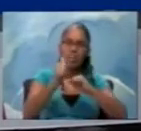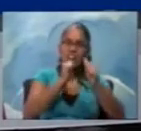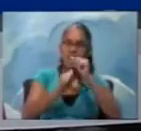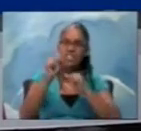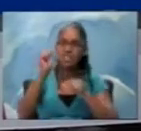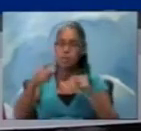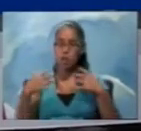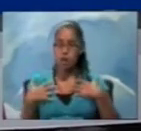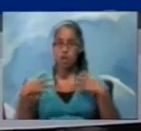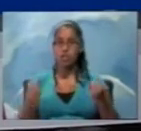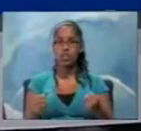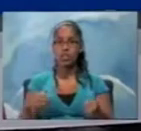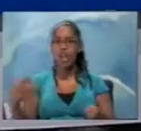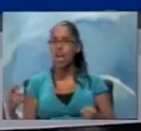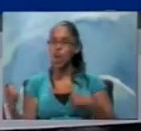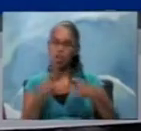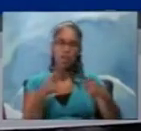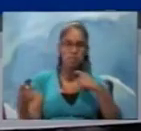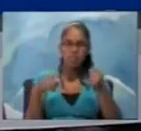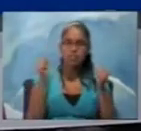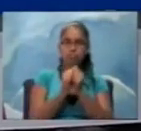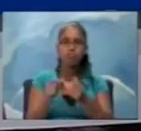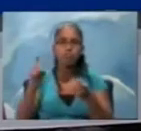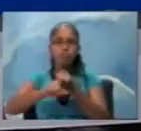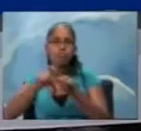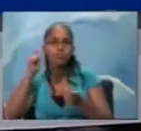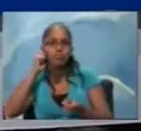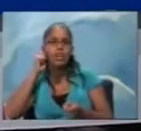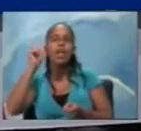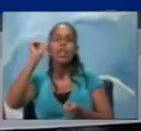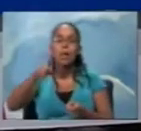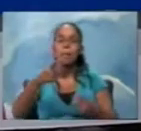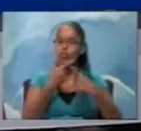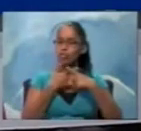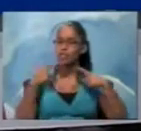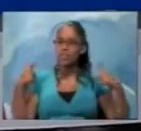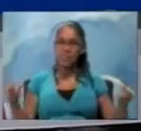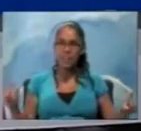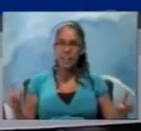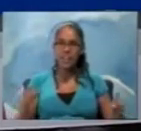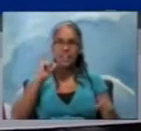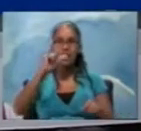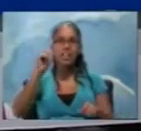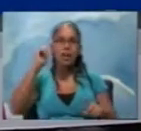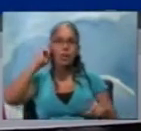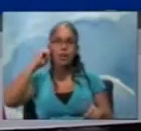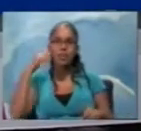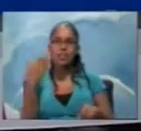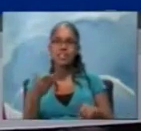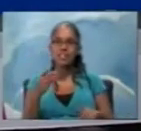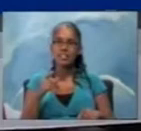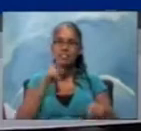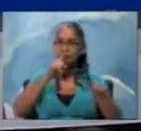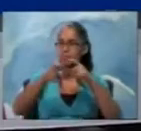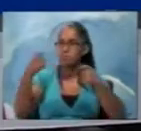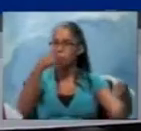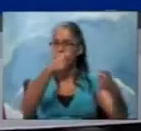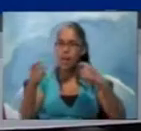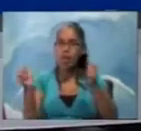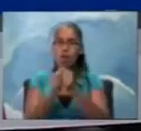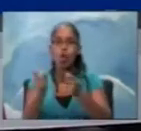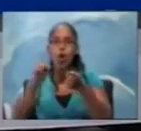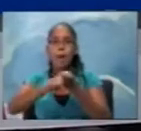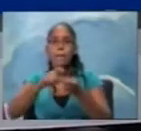los sana. Y los que pelean con la mujer. También los libera. Y las mujeres que insultan a los maridos.